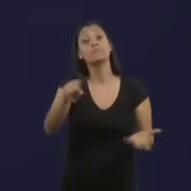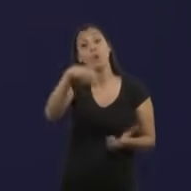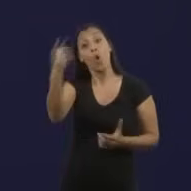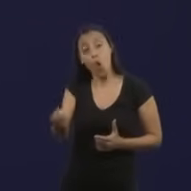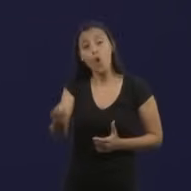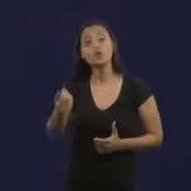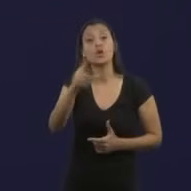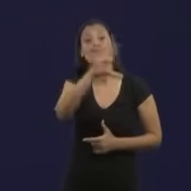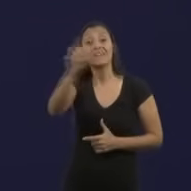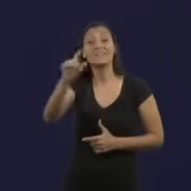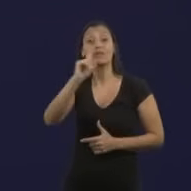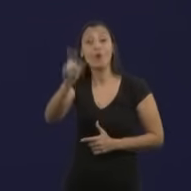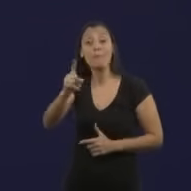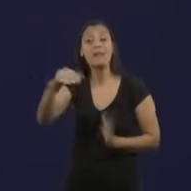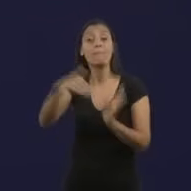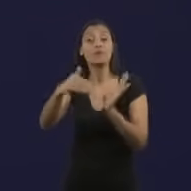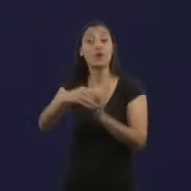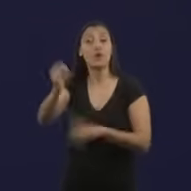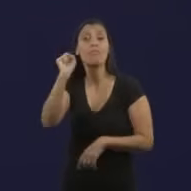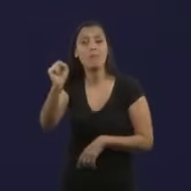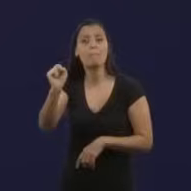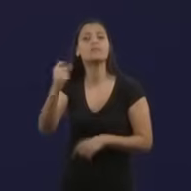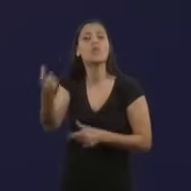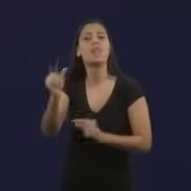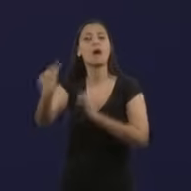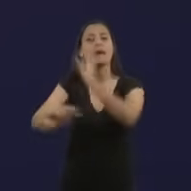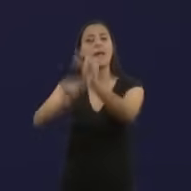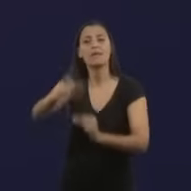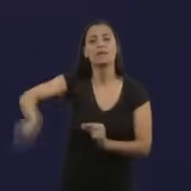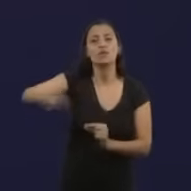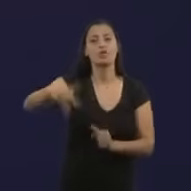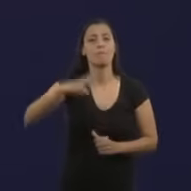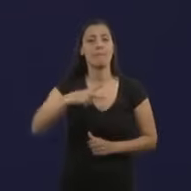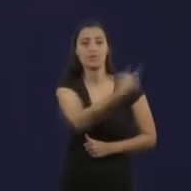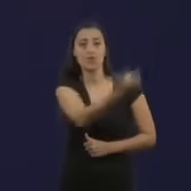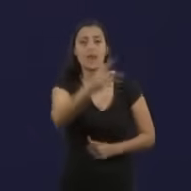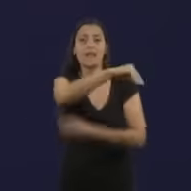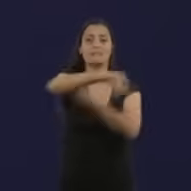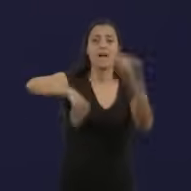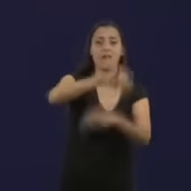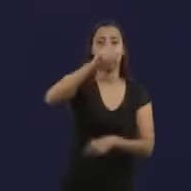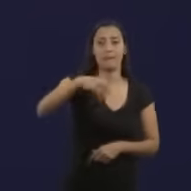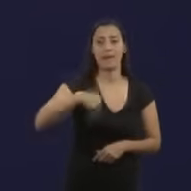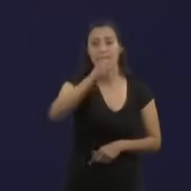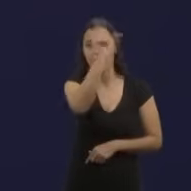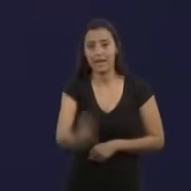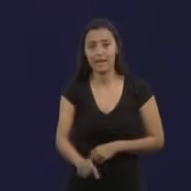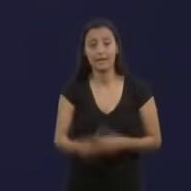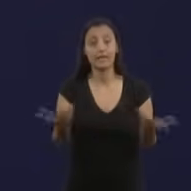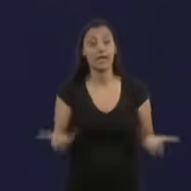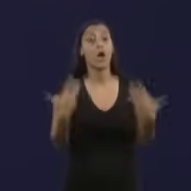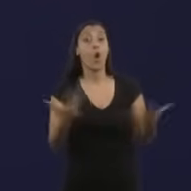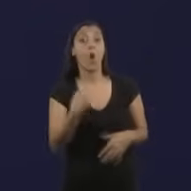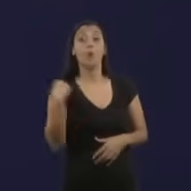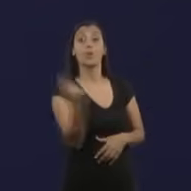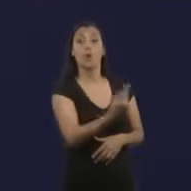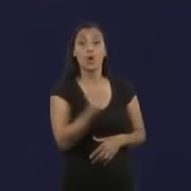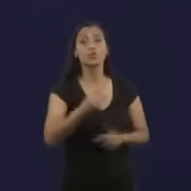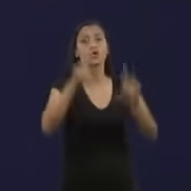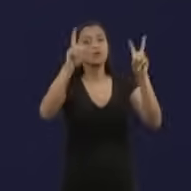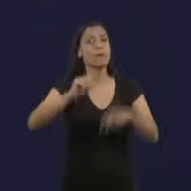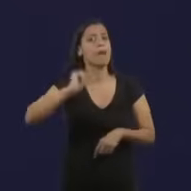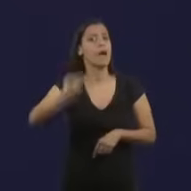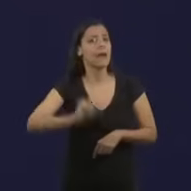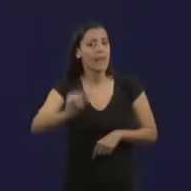300,000 millones de pesos se destinaron a préstamos personales para familias argentinas eh Por supuesto que para nosotros el crédito